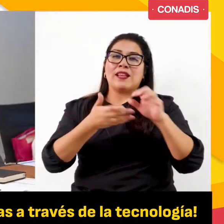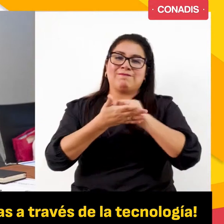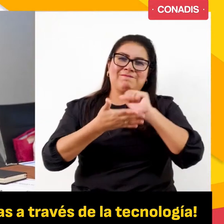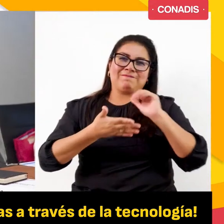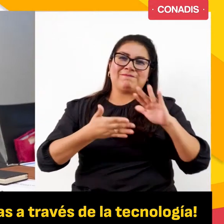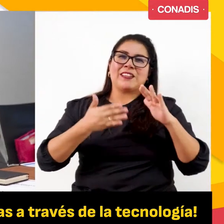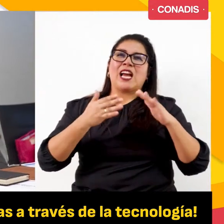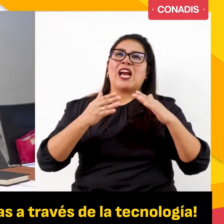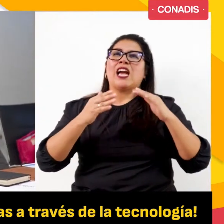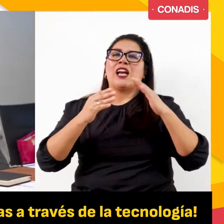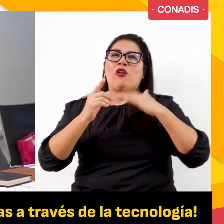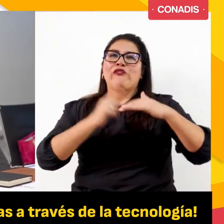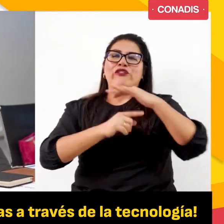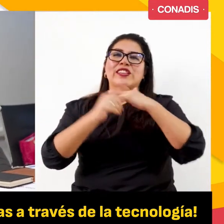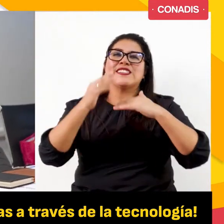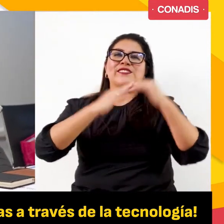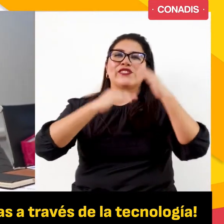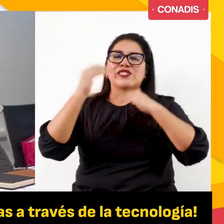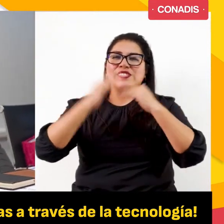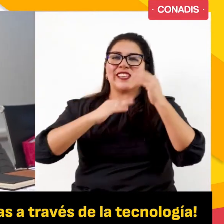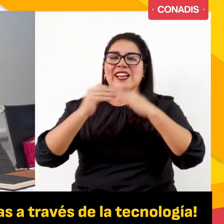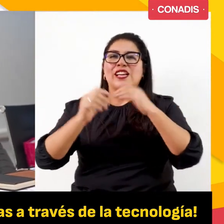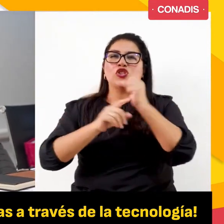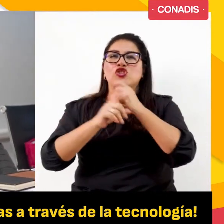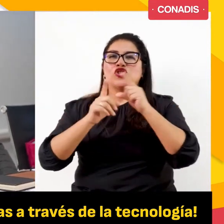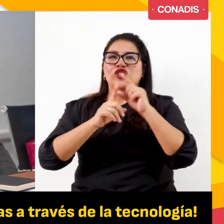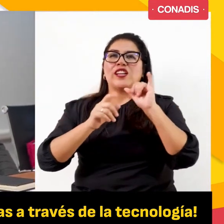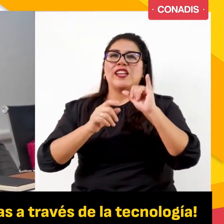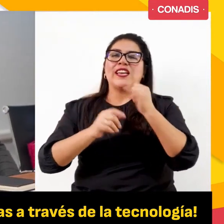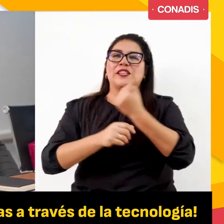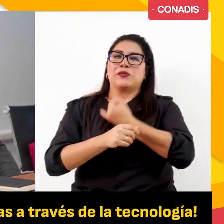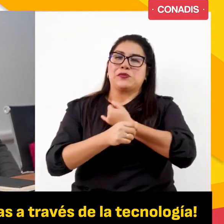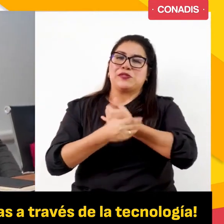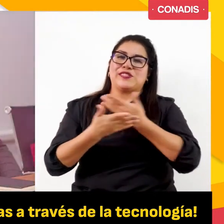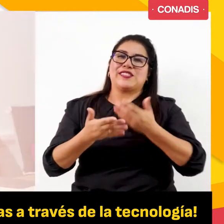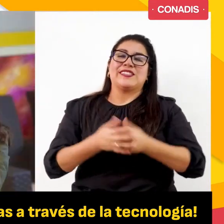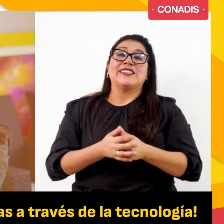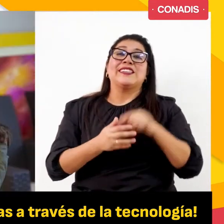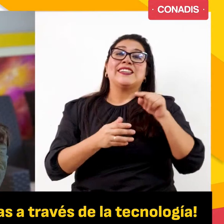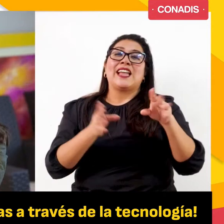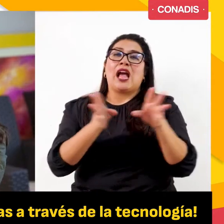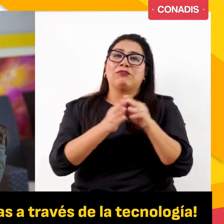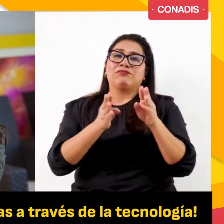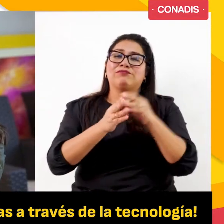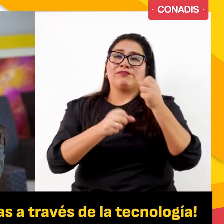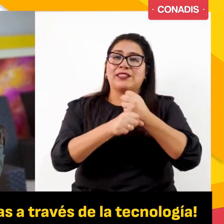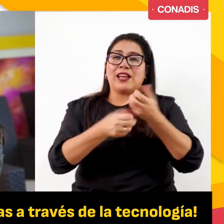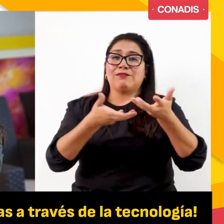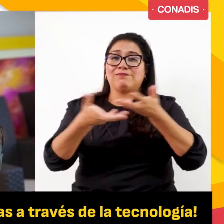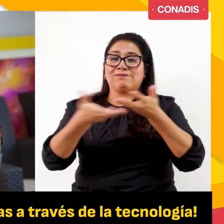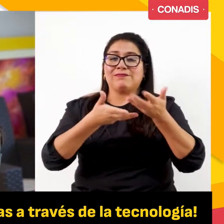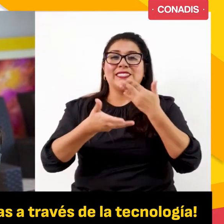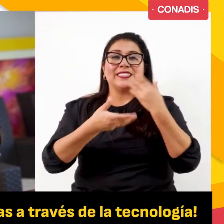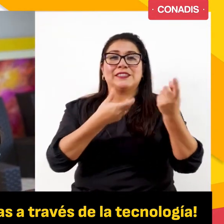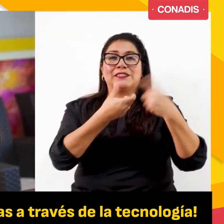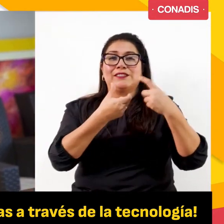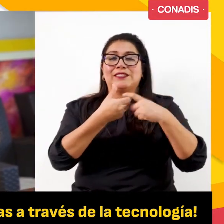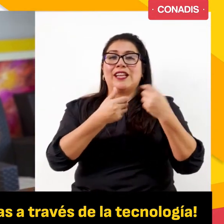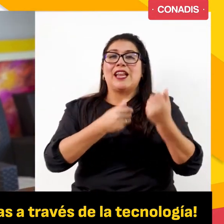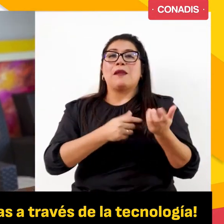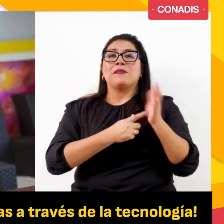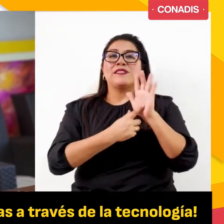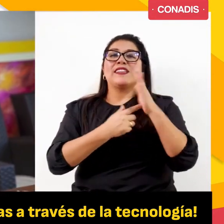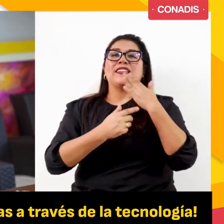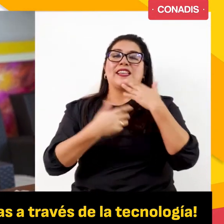eliminación de barreras físicas, sociales, culturales e institucionales. Esta jornada contó con la participación de representantes